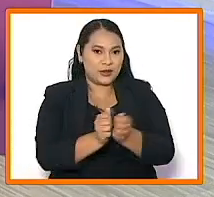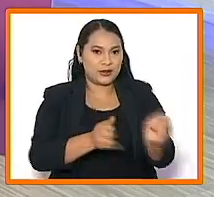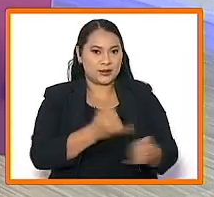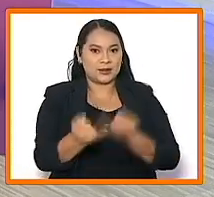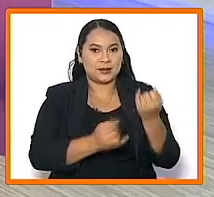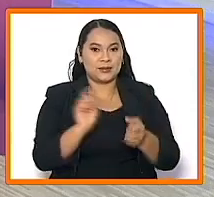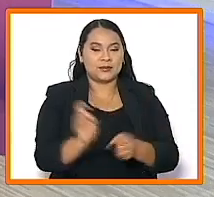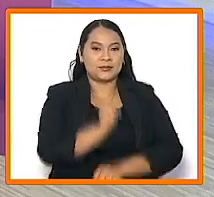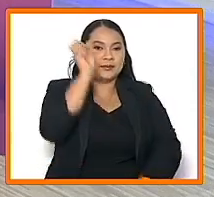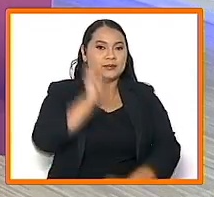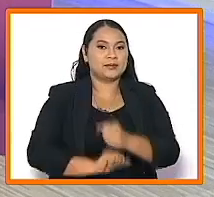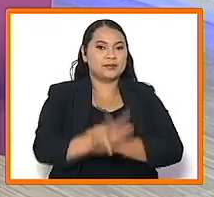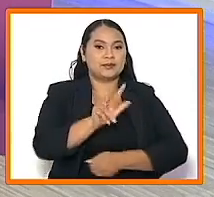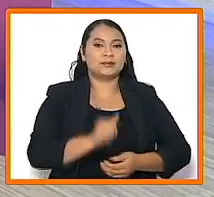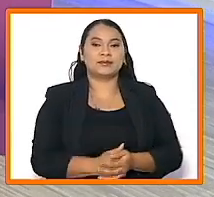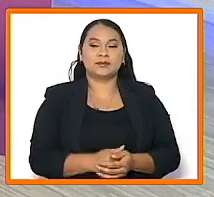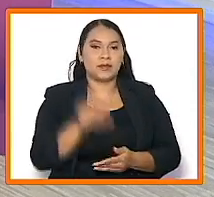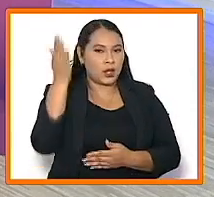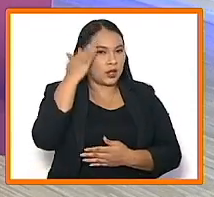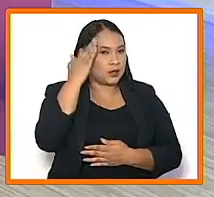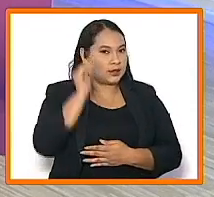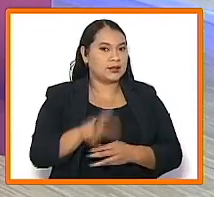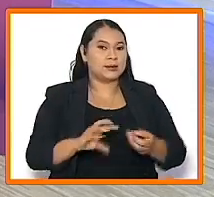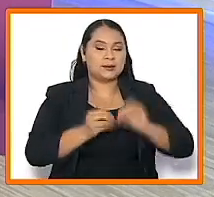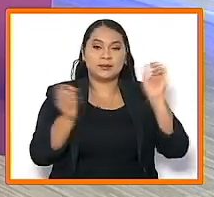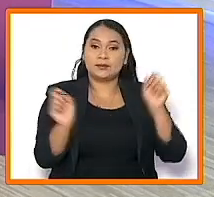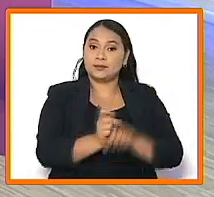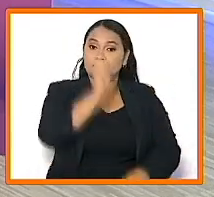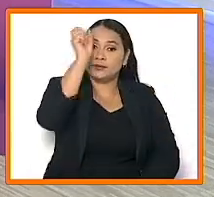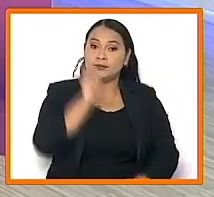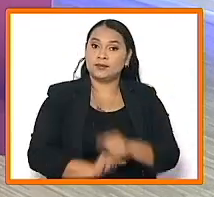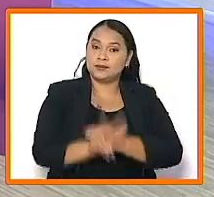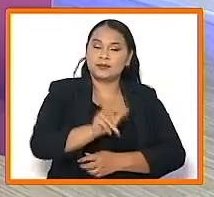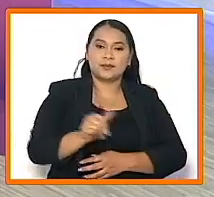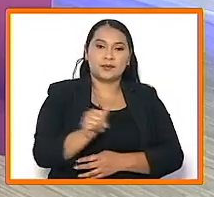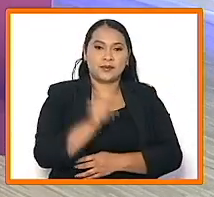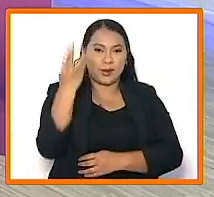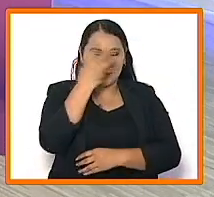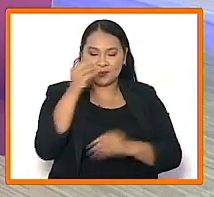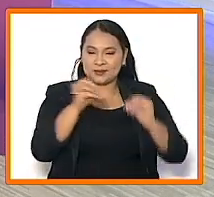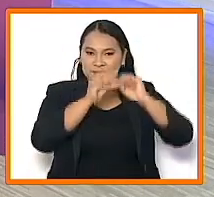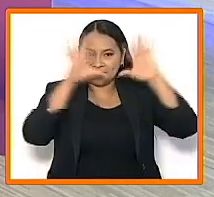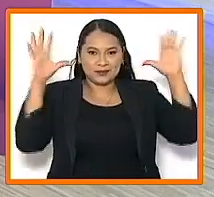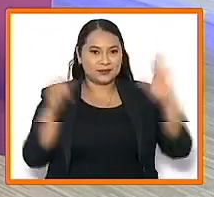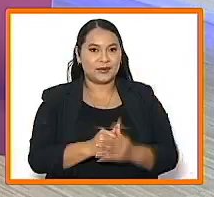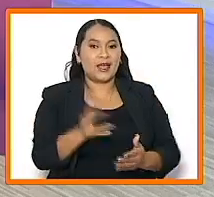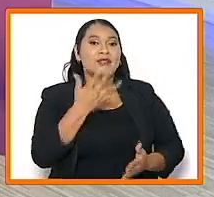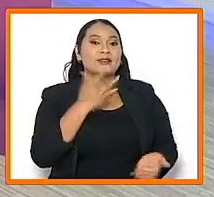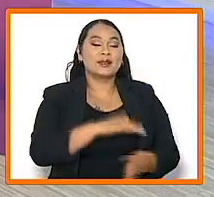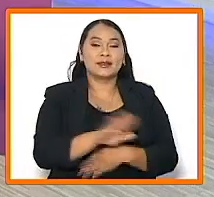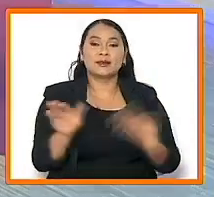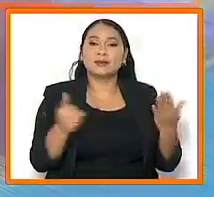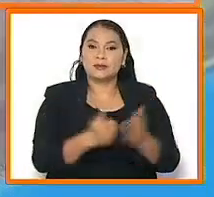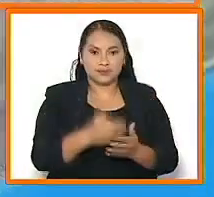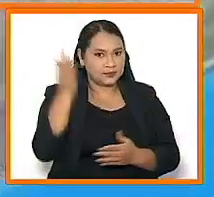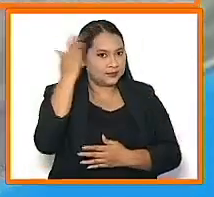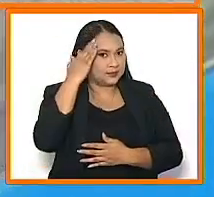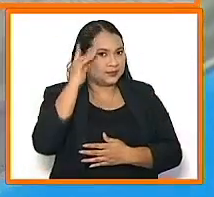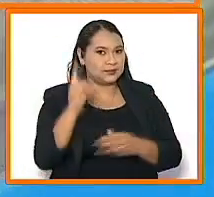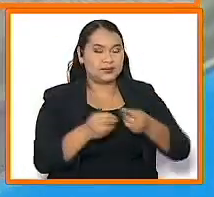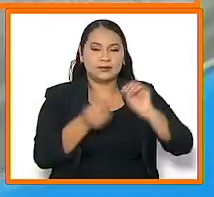y ganar con Pega 3. Vamos a conocer los tres números favorecidos para esta hermosa mañana. Suerte, porque se viene su primer número ganador y este